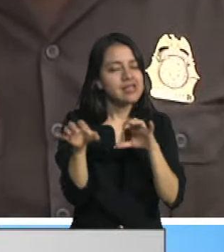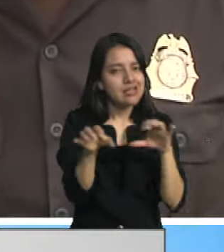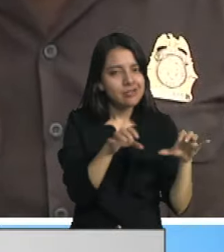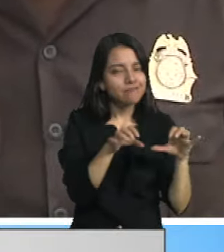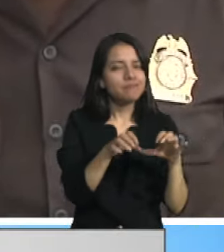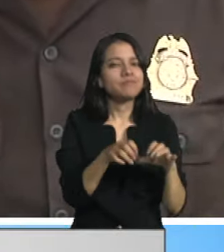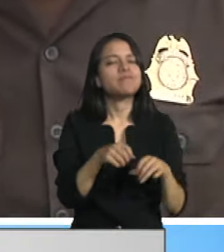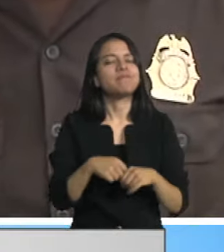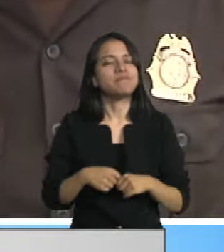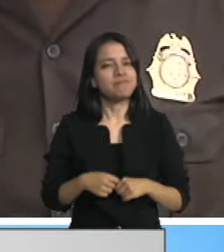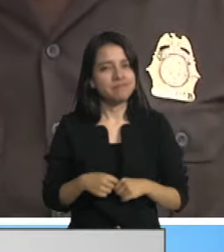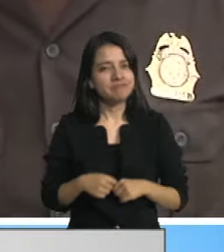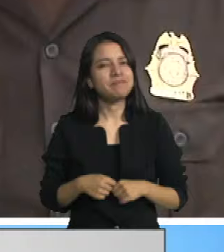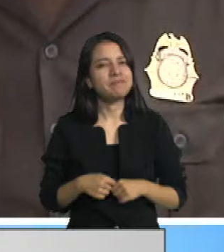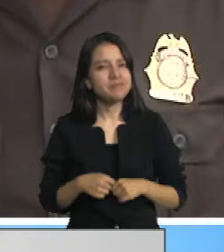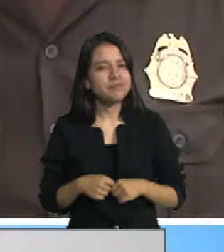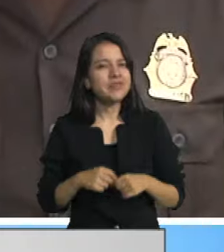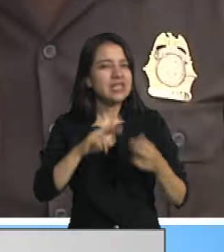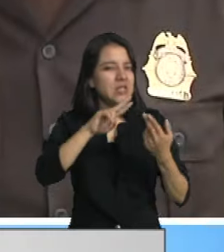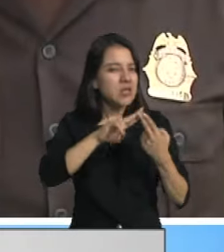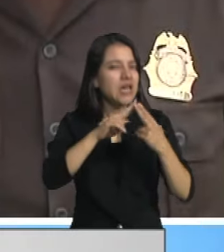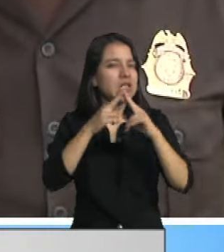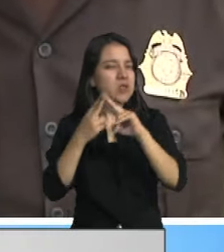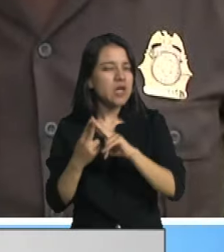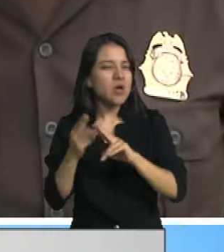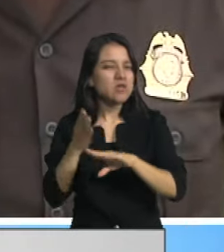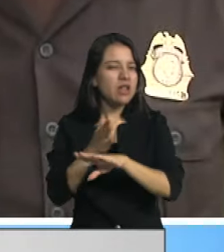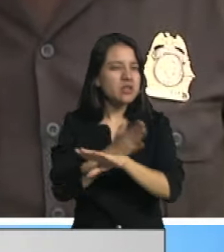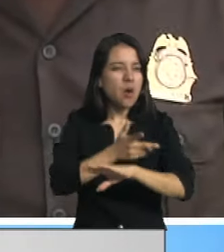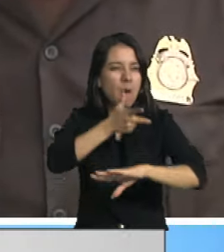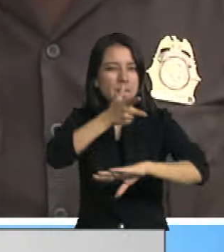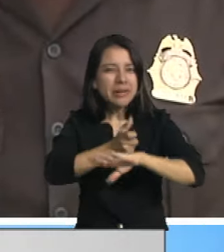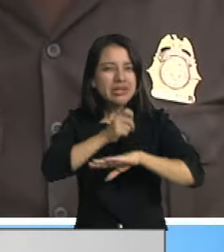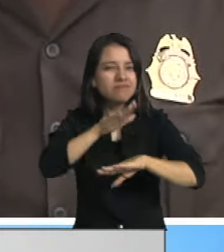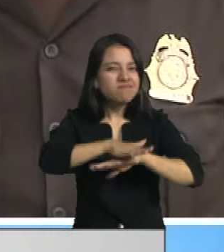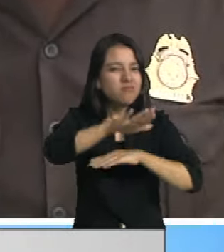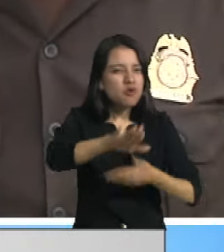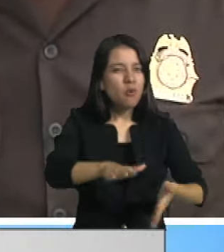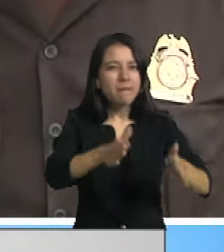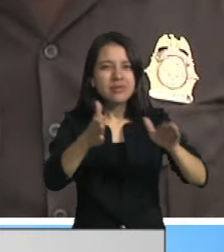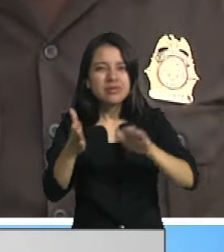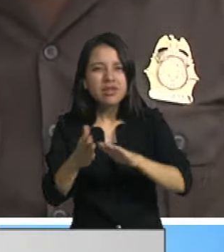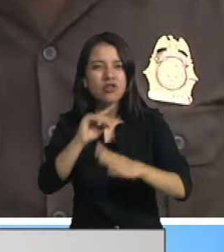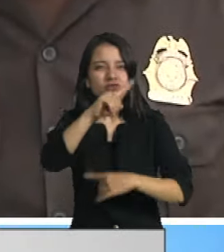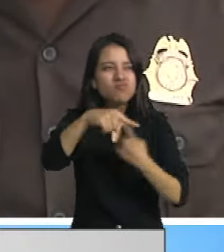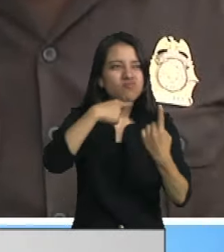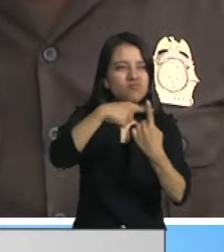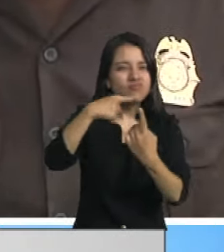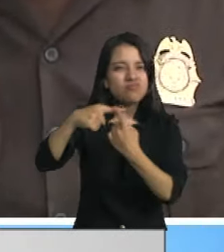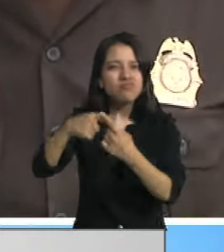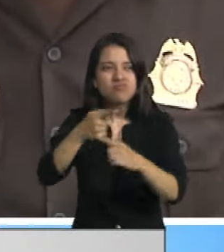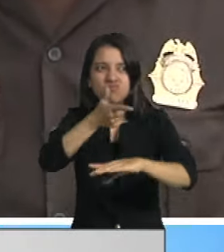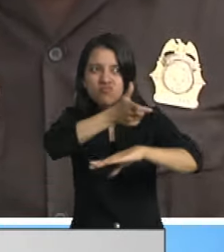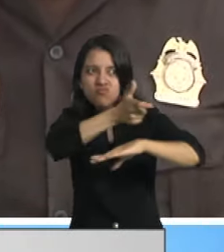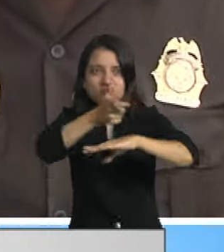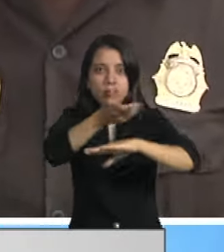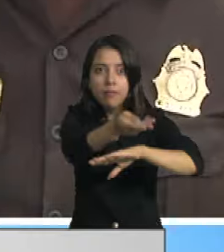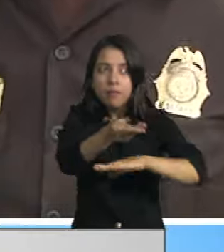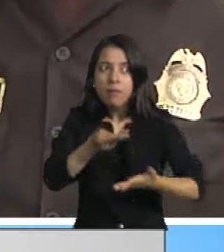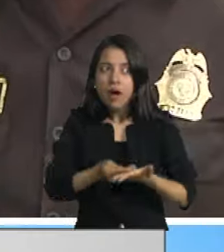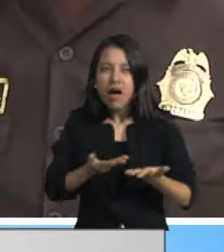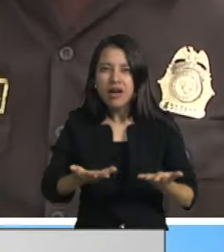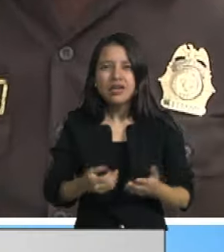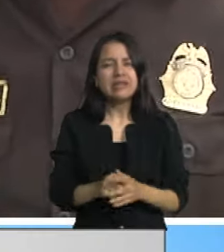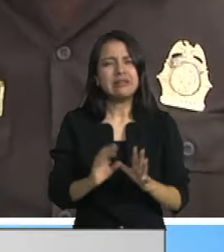componente criminal armado. Están relacionados también con homicidios, con extorsiones, pero lo particular de esto es que también tenían un modo de sanción